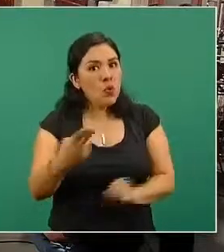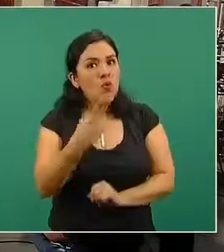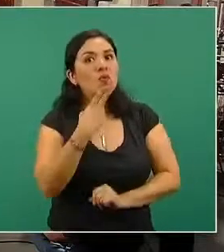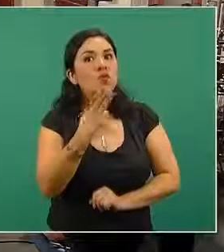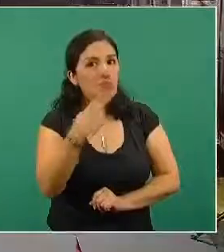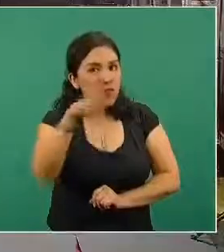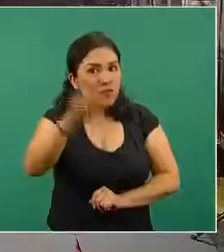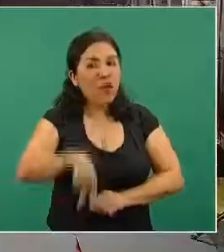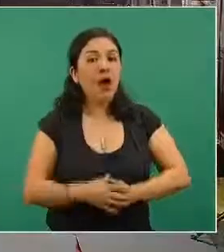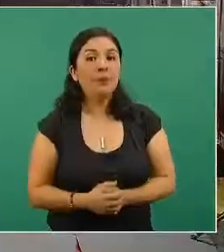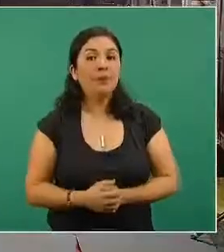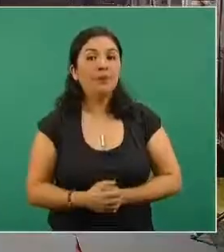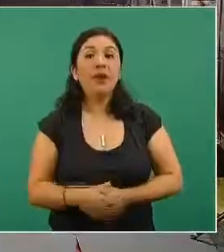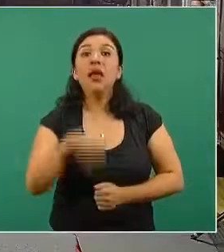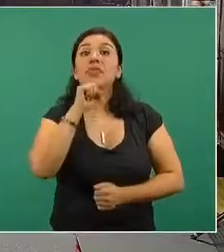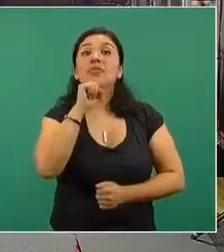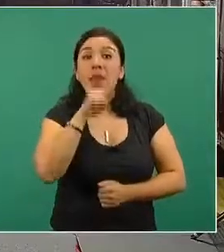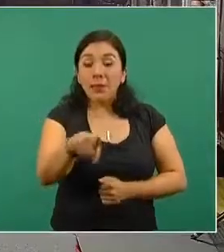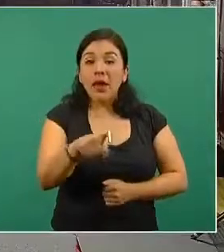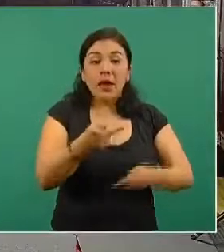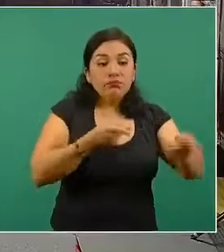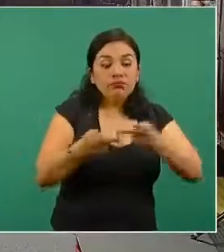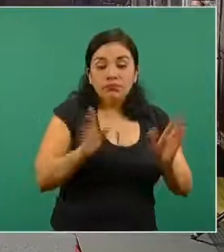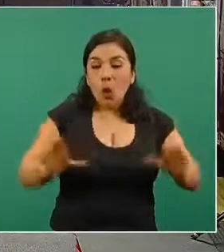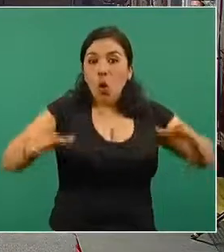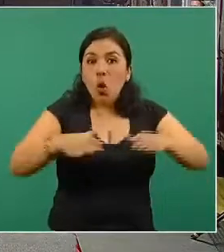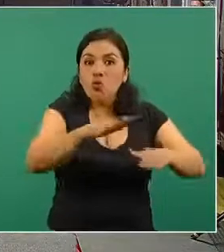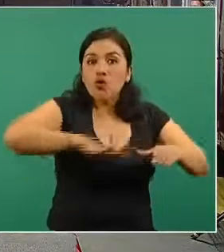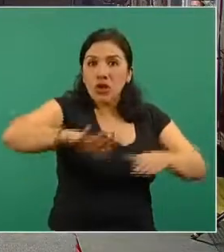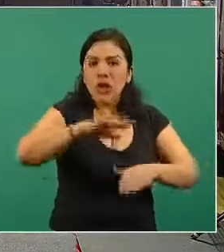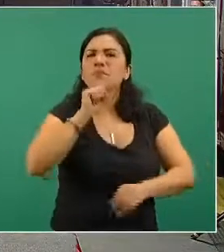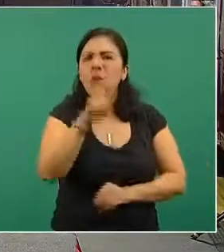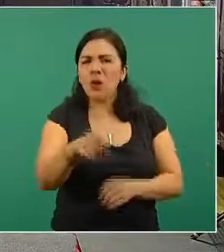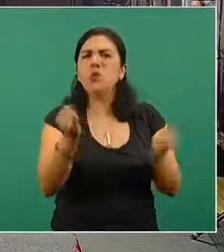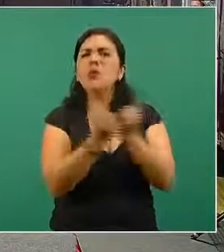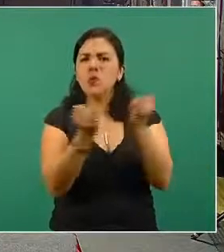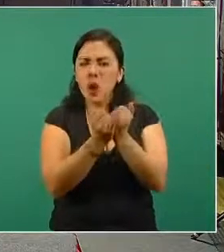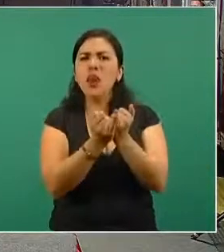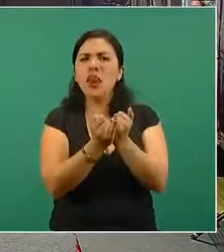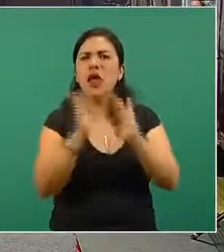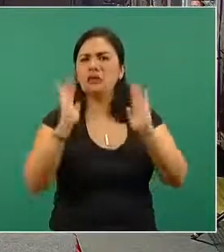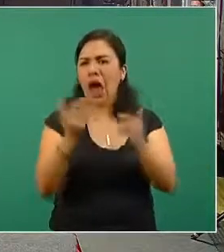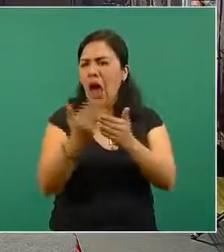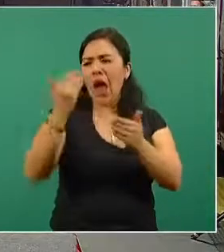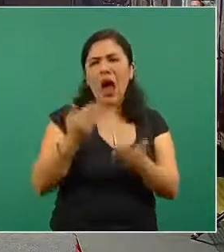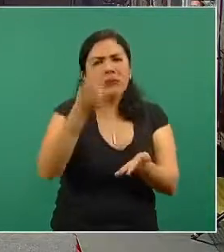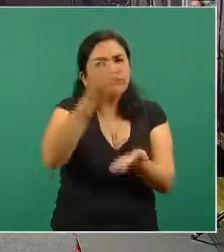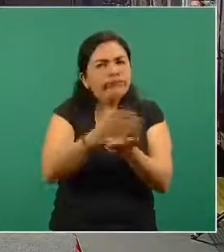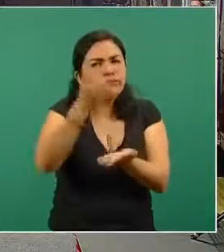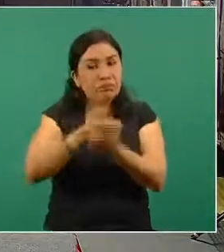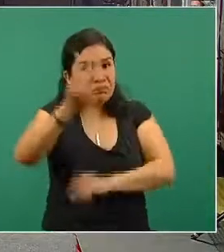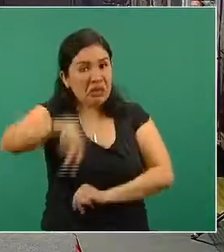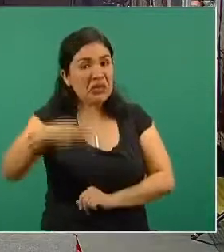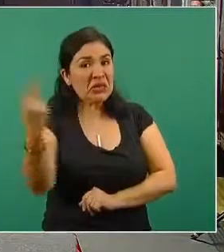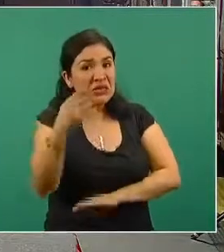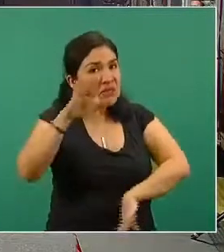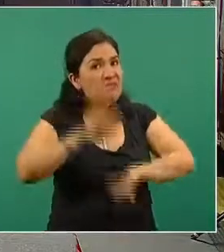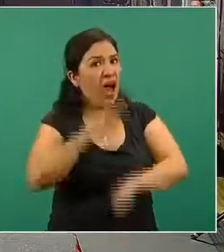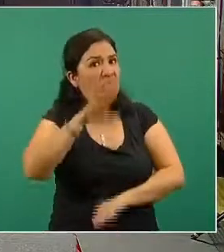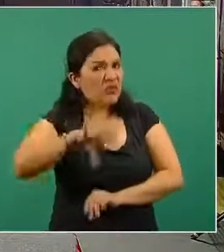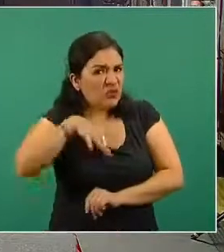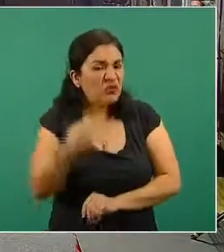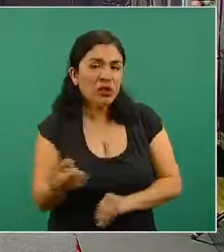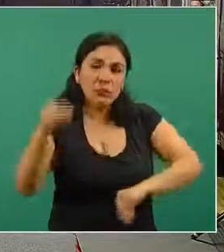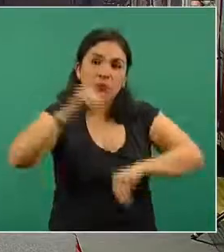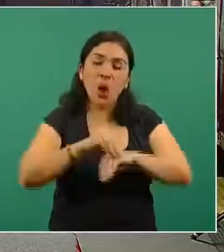sentido. Y también la estrategia comunitaria, donde también en algún momento se identificó la necesidad de reforzar el